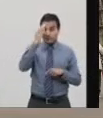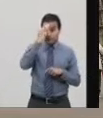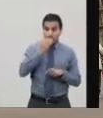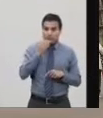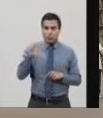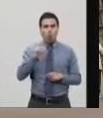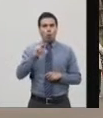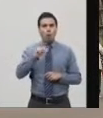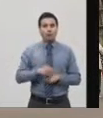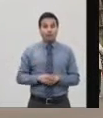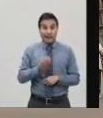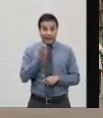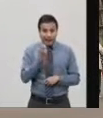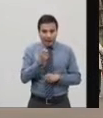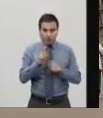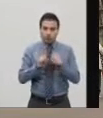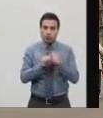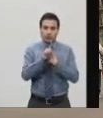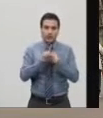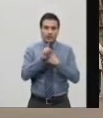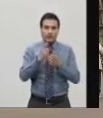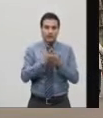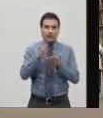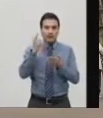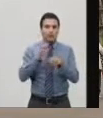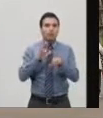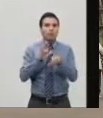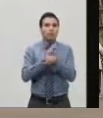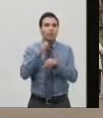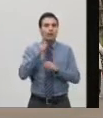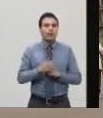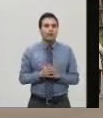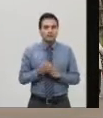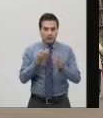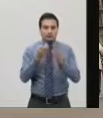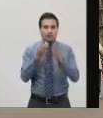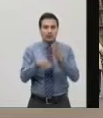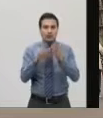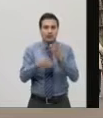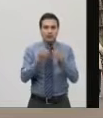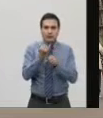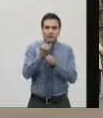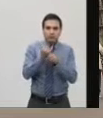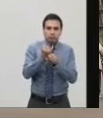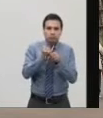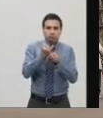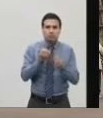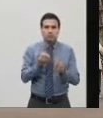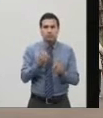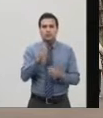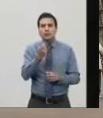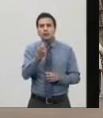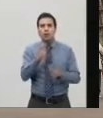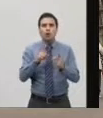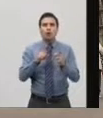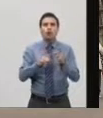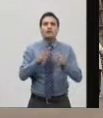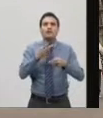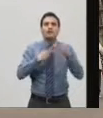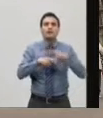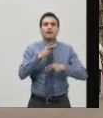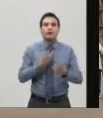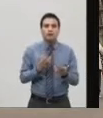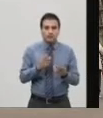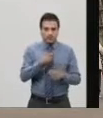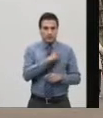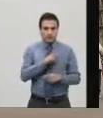grave el fondo del problema, porque ahora habría que revisar que esos recursos no provengan de fuentes ilícitas. El